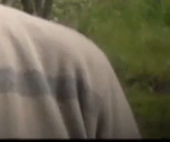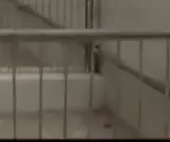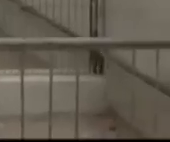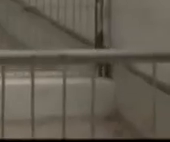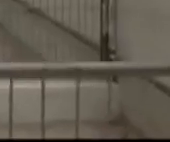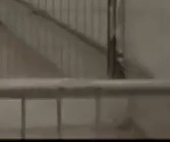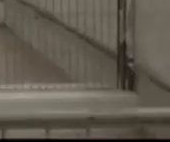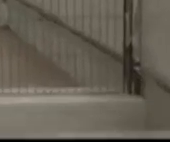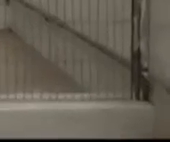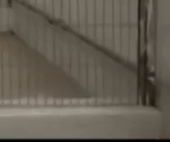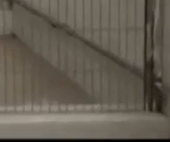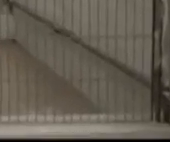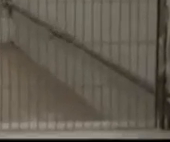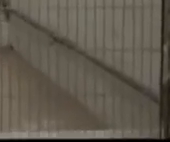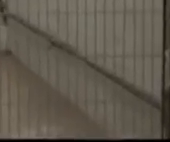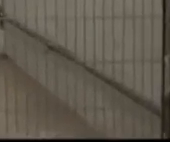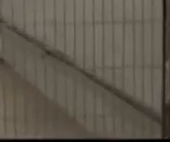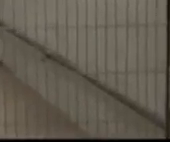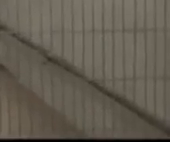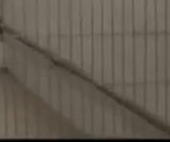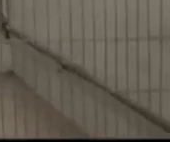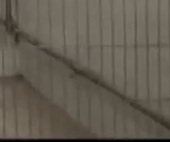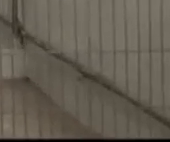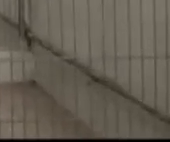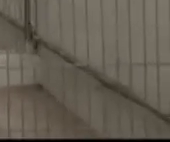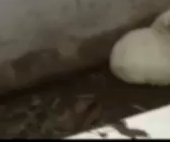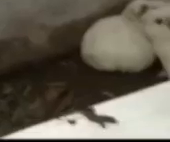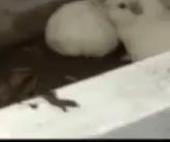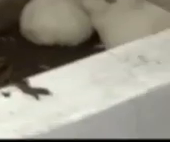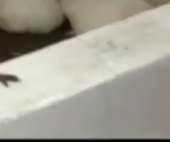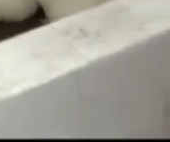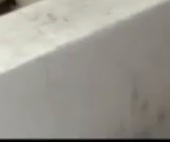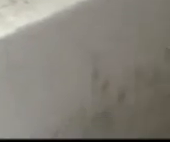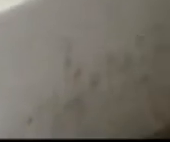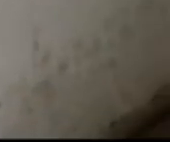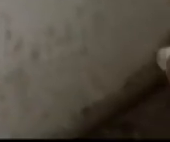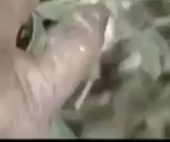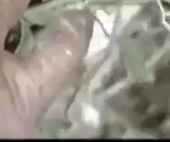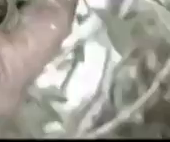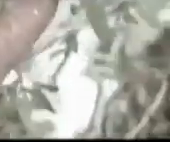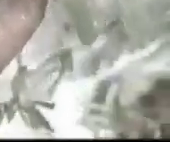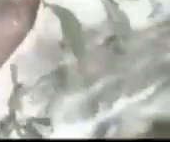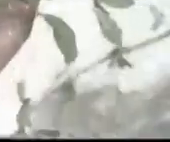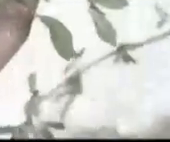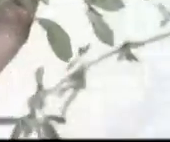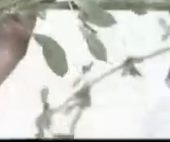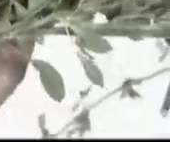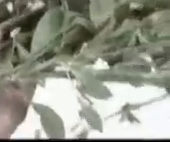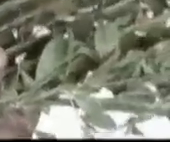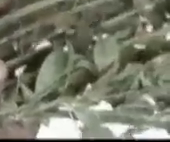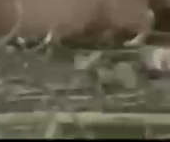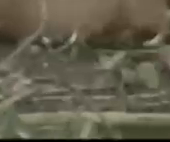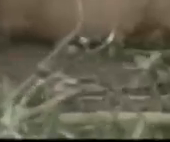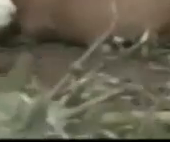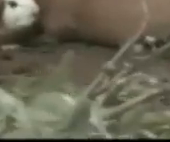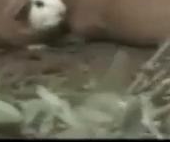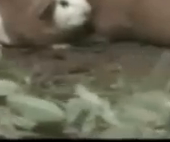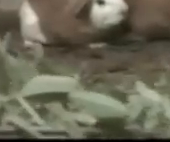el apoyo de las cuyeras, pues no, con nuestros galpones y los cuyes. Con eso ya se puede hacer alguna cosa más. El cuy